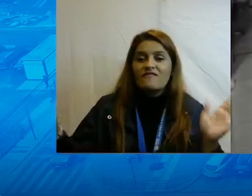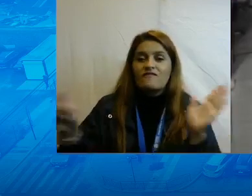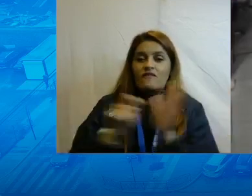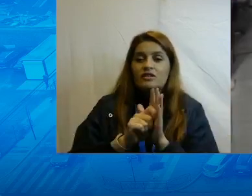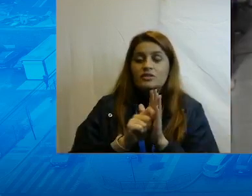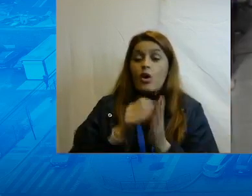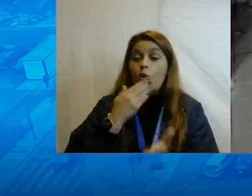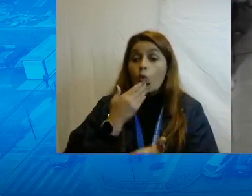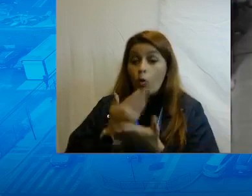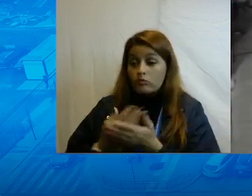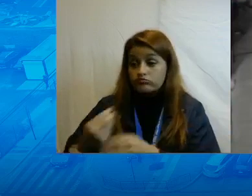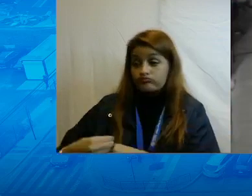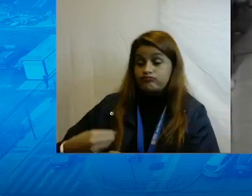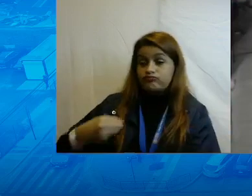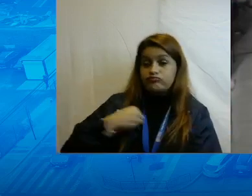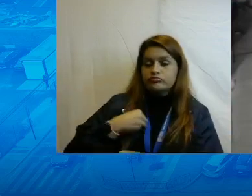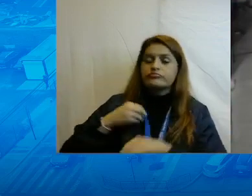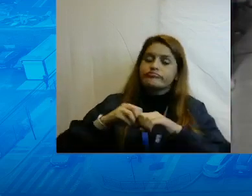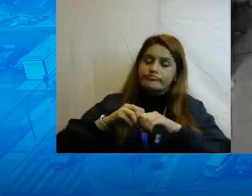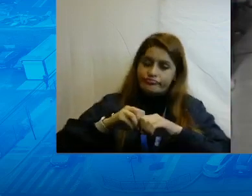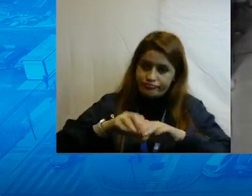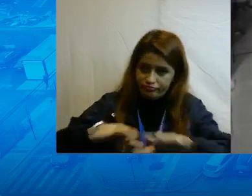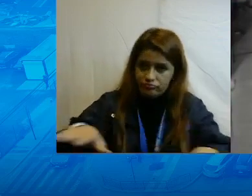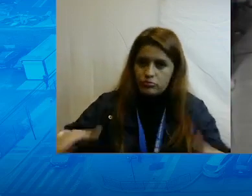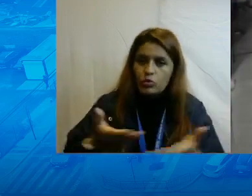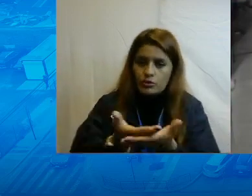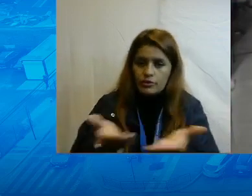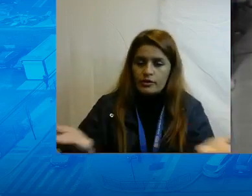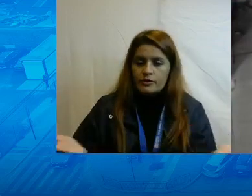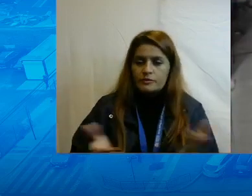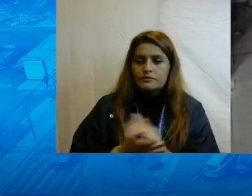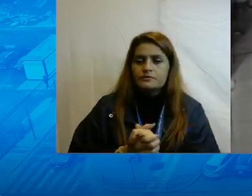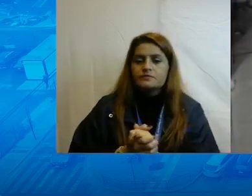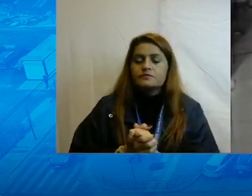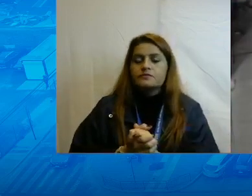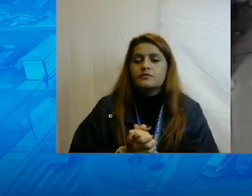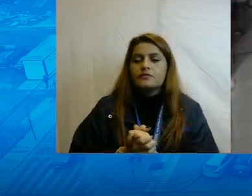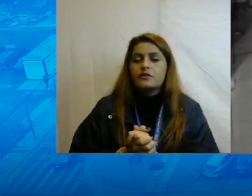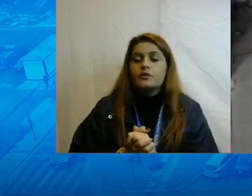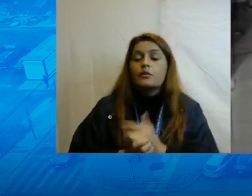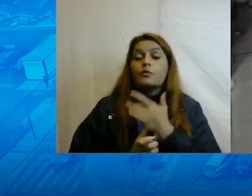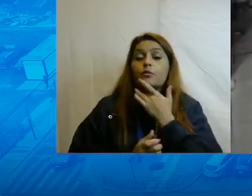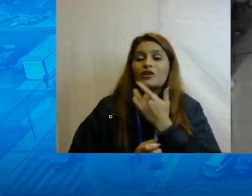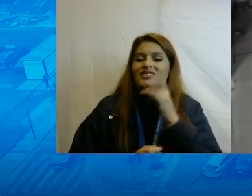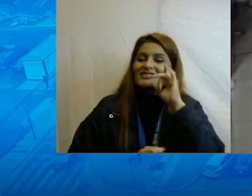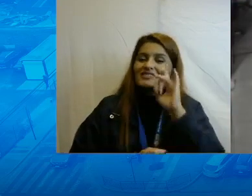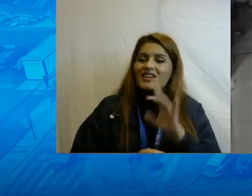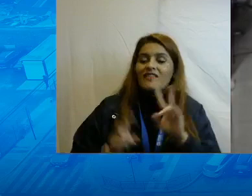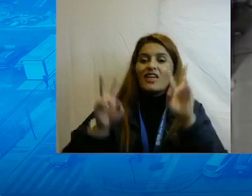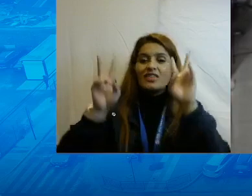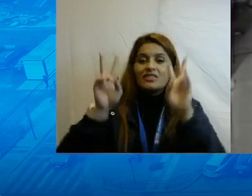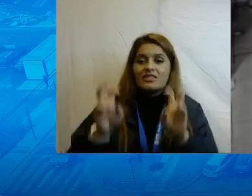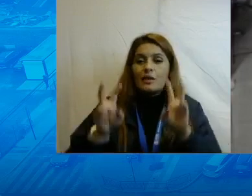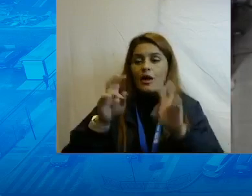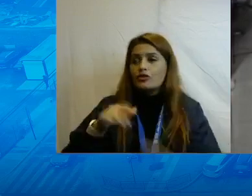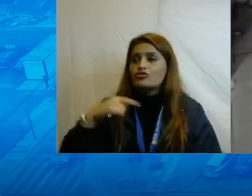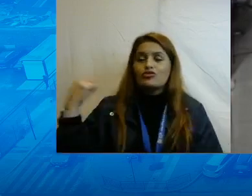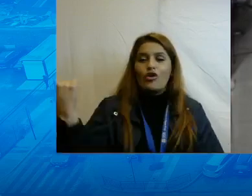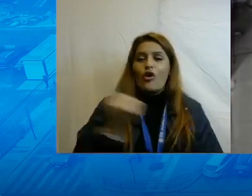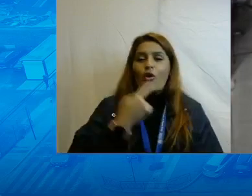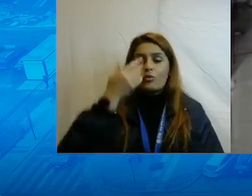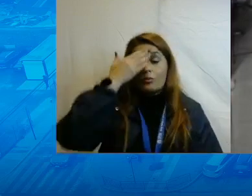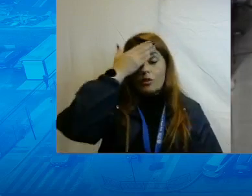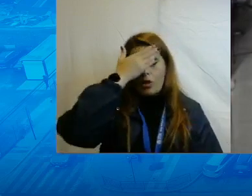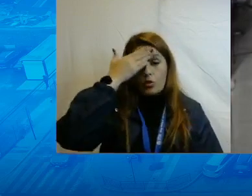tengamos alguna novedad al respecto, se la vamos a canalizar inmediatamente, puesto que sabemos es un tema de preocupación de toda